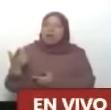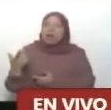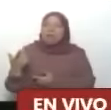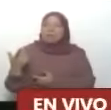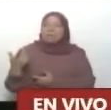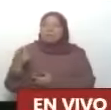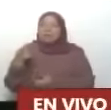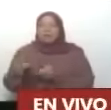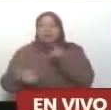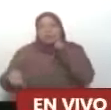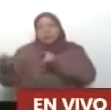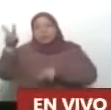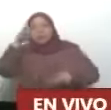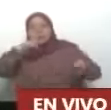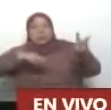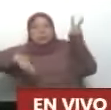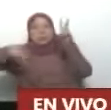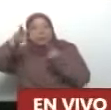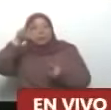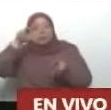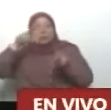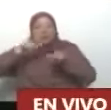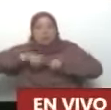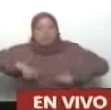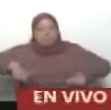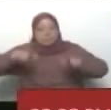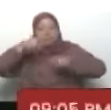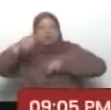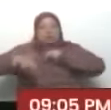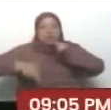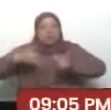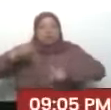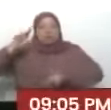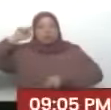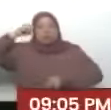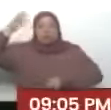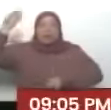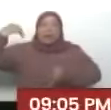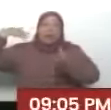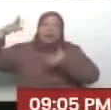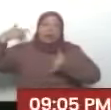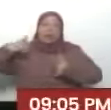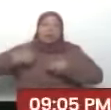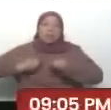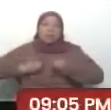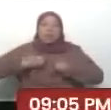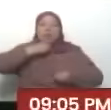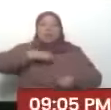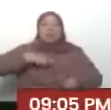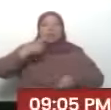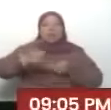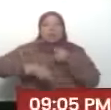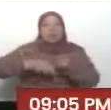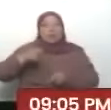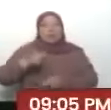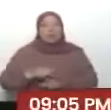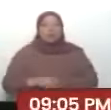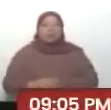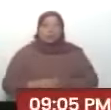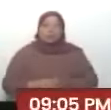Metrobús, hablando sobre el Esequibo. Y sobre me todo... recuerda a mi época. Sí. Tú dices eso y me recuerda,